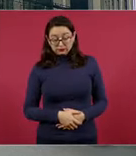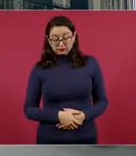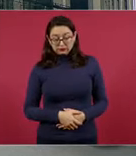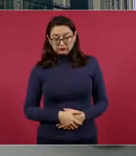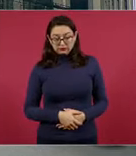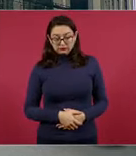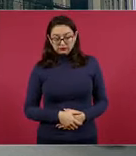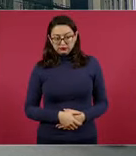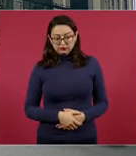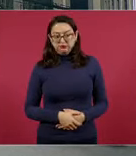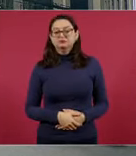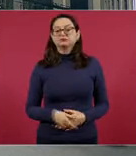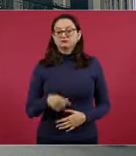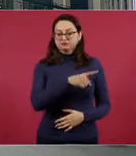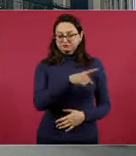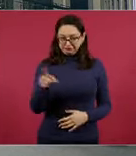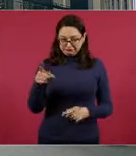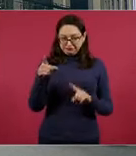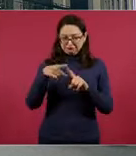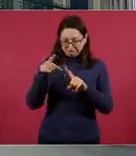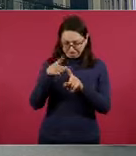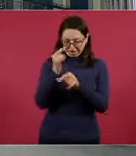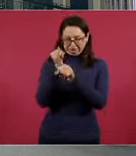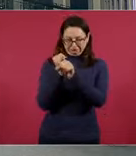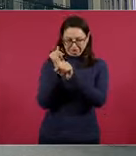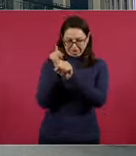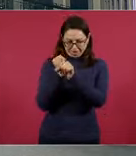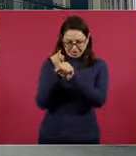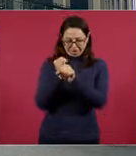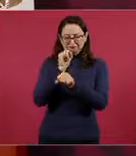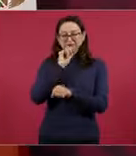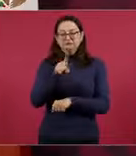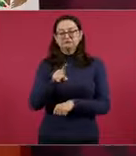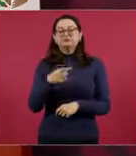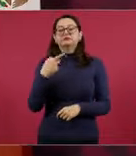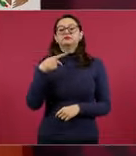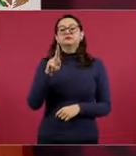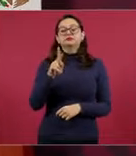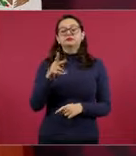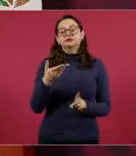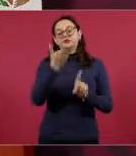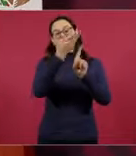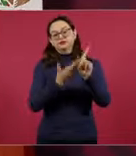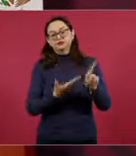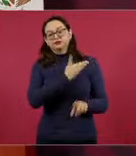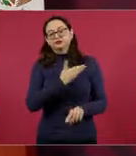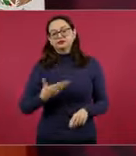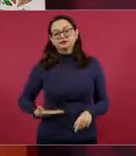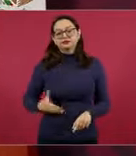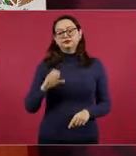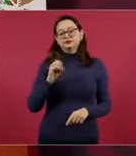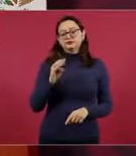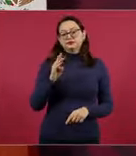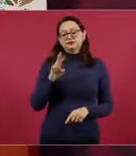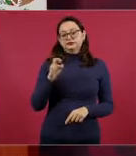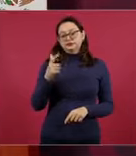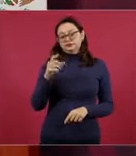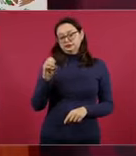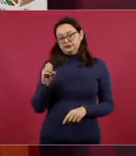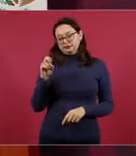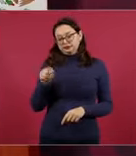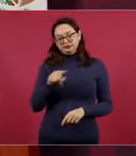Si no, se lo dejamos ahí de tarea. Pero lo que dice es que Obregón contaba